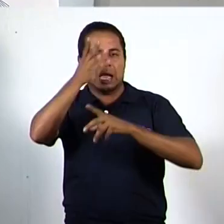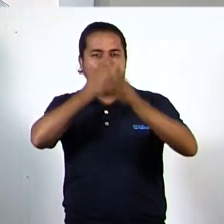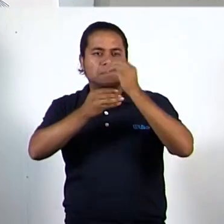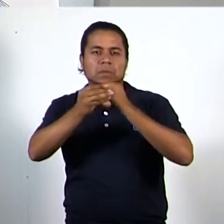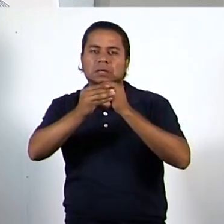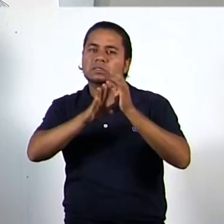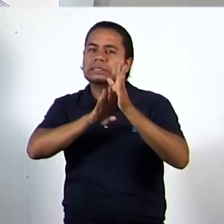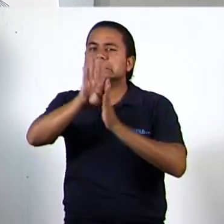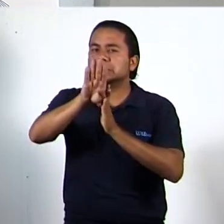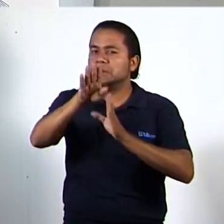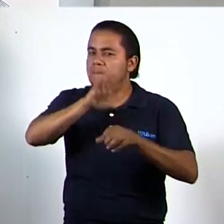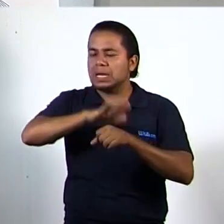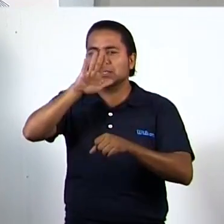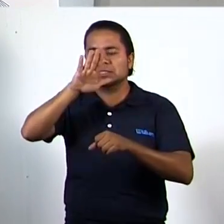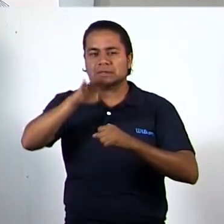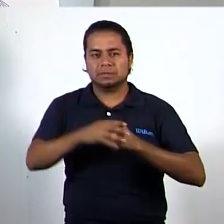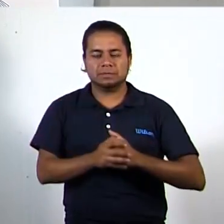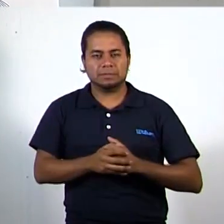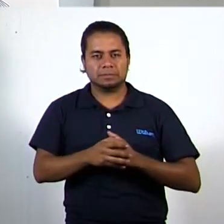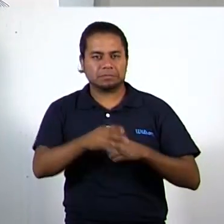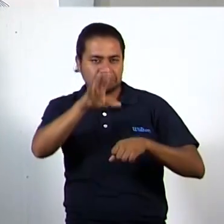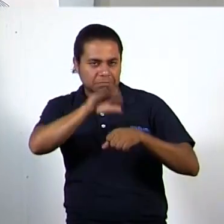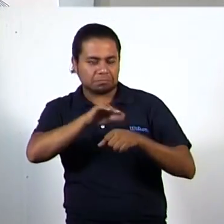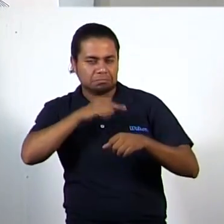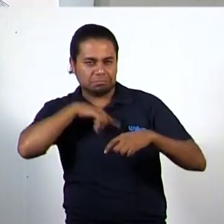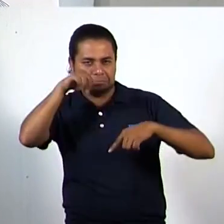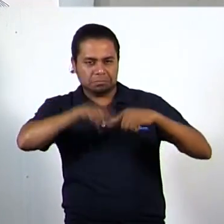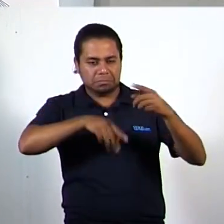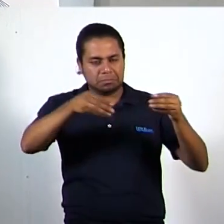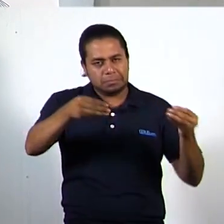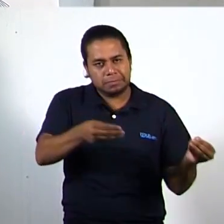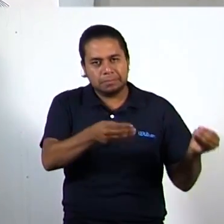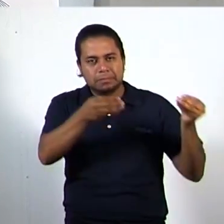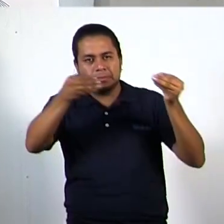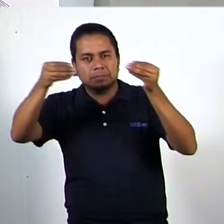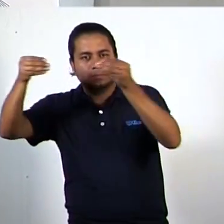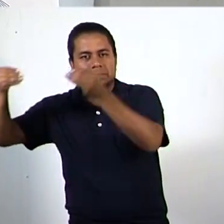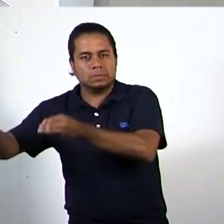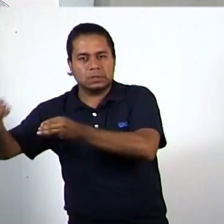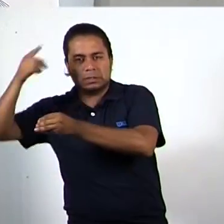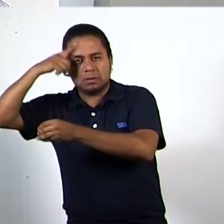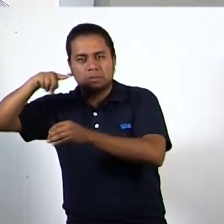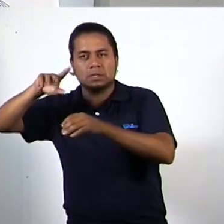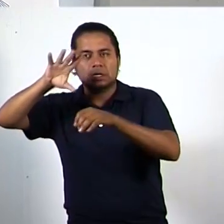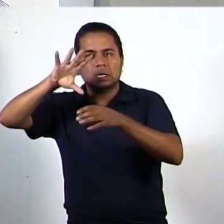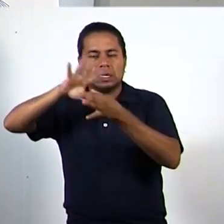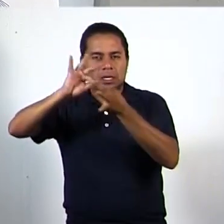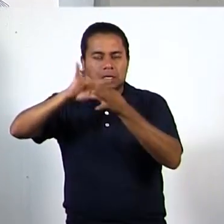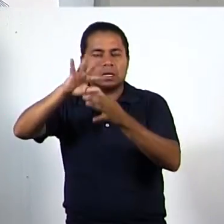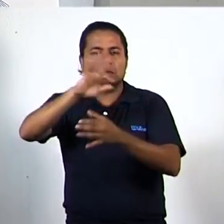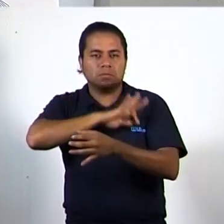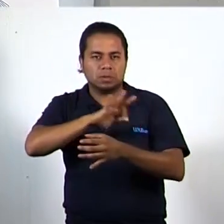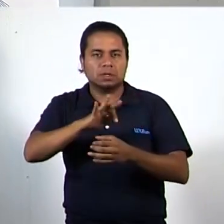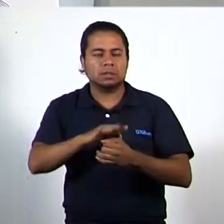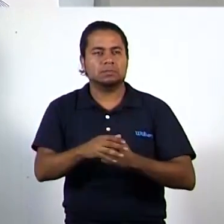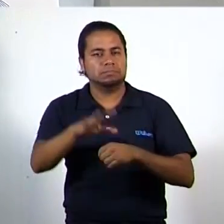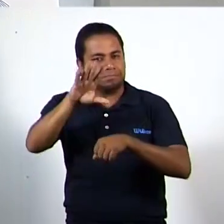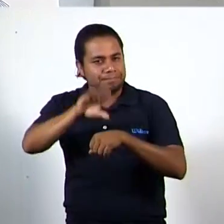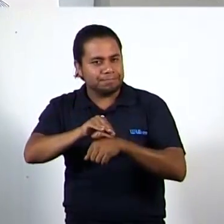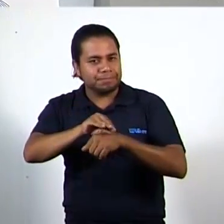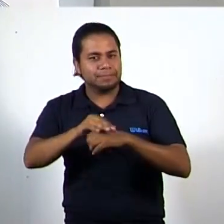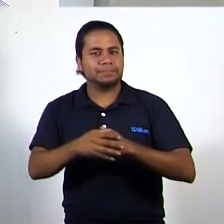más. Permíteme, voy a quitar este rotafolio para que yo te pueda seguir explicando. ¿Te parece? Excelente.